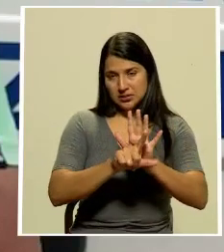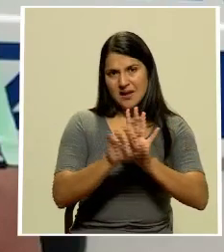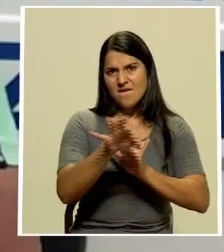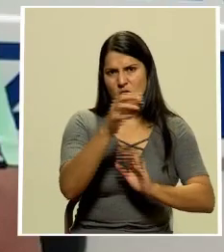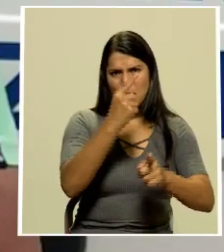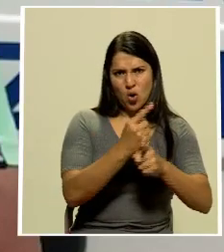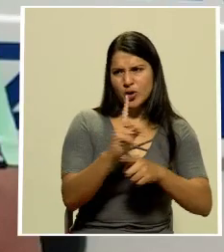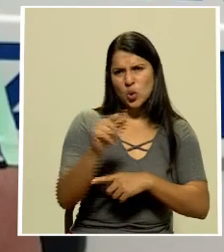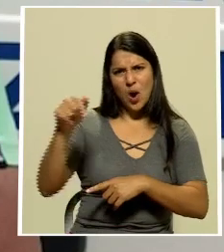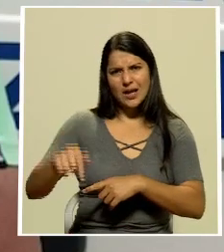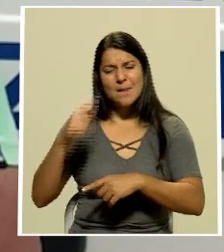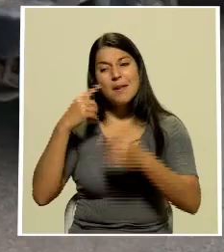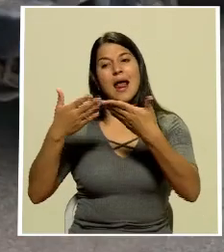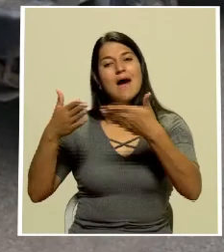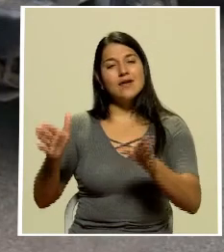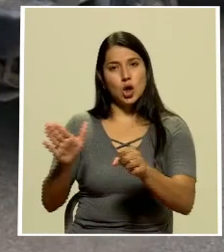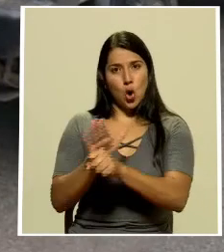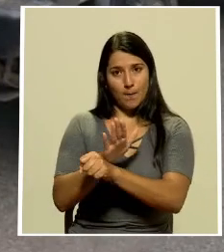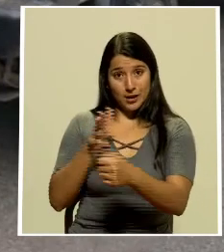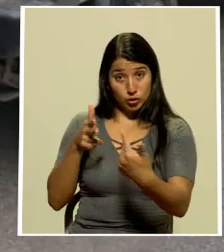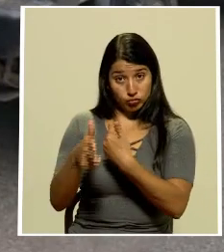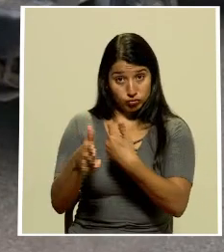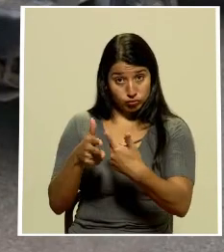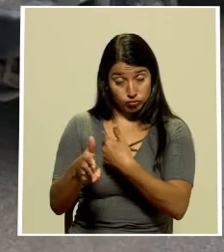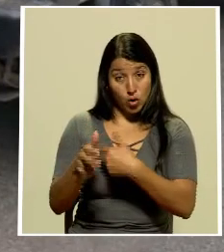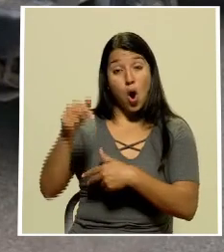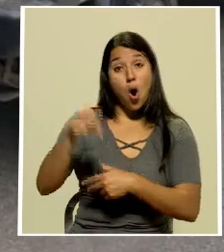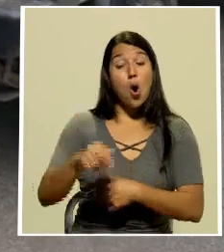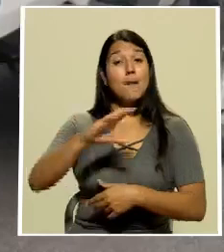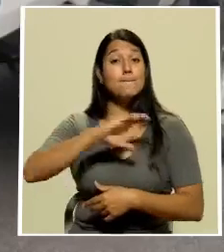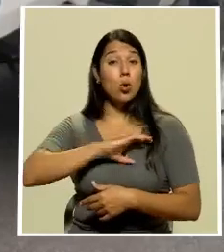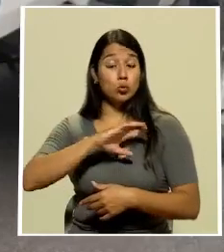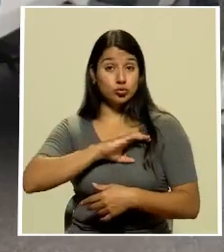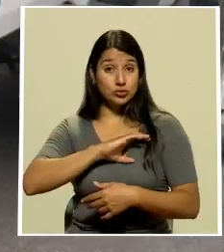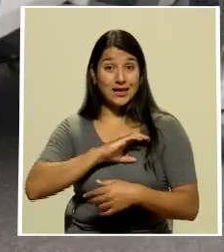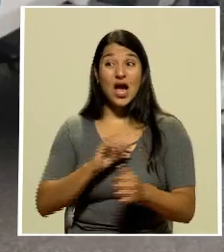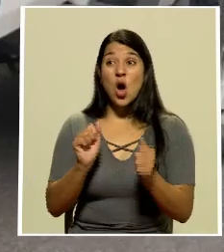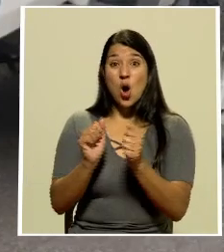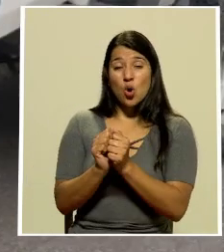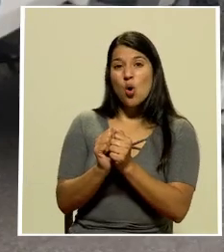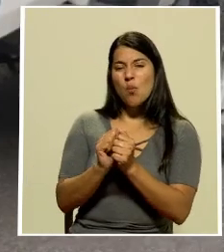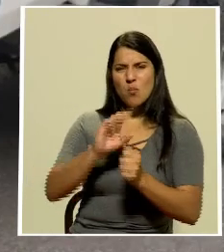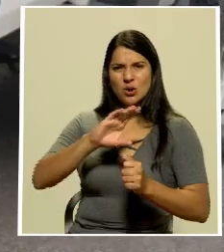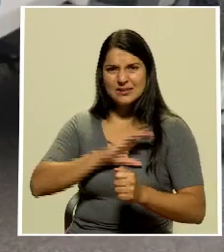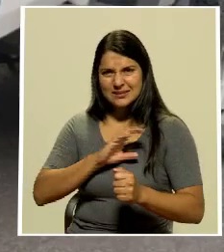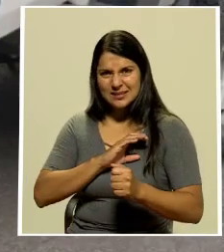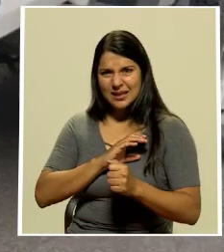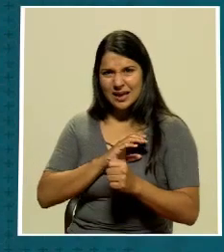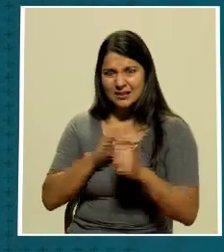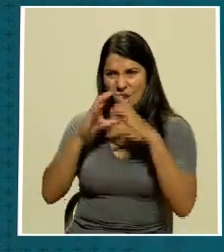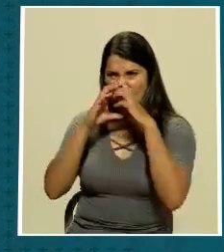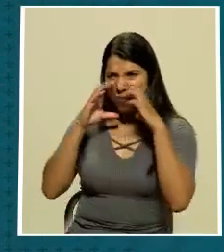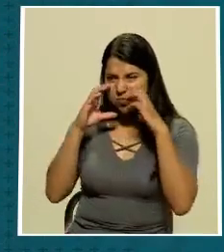abrir el paso Cañas-Liberia. El día de hoy, Fuerza Pública, por medio de los antimotines, vinieron al cantón